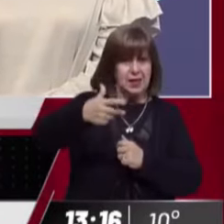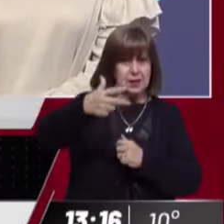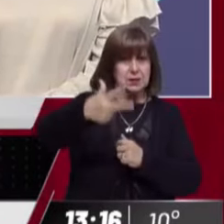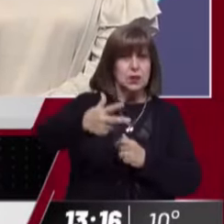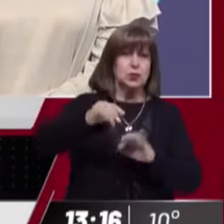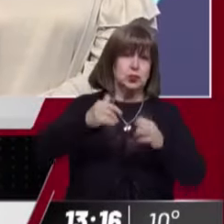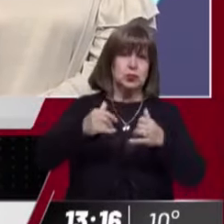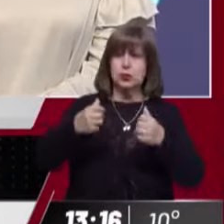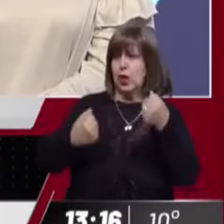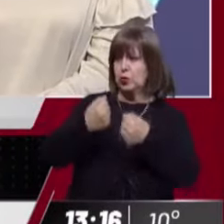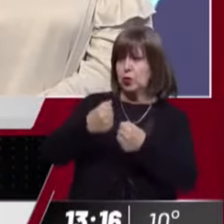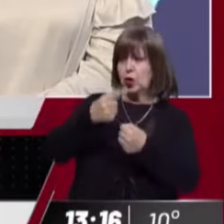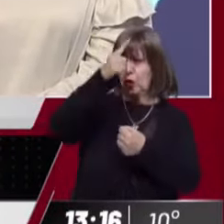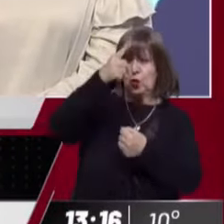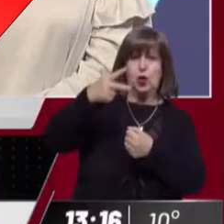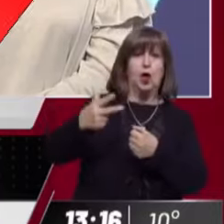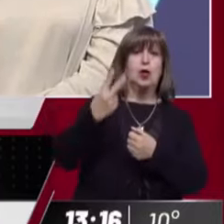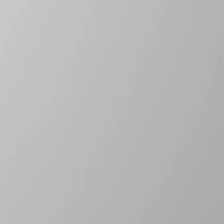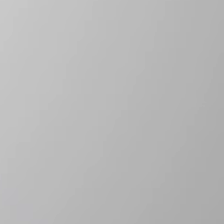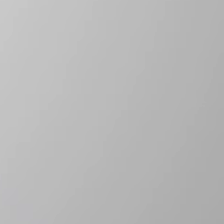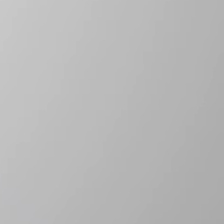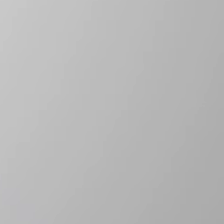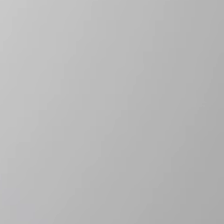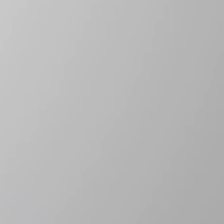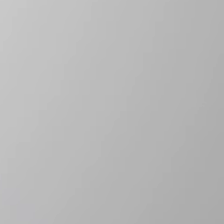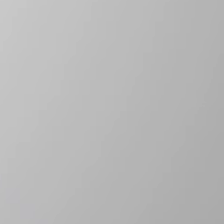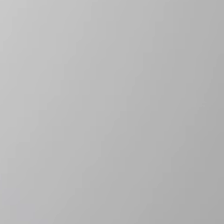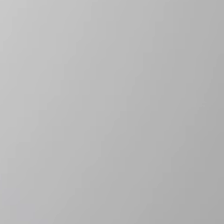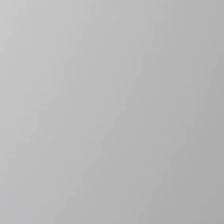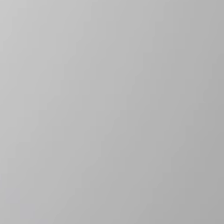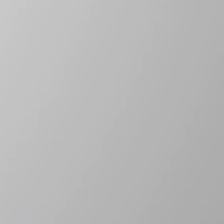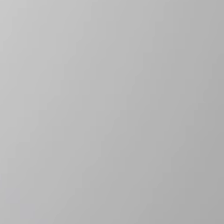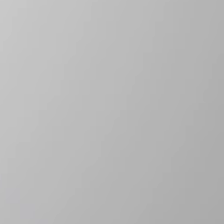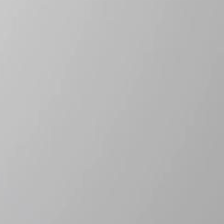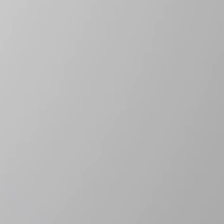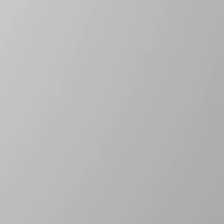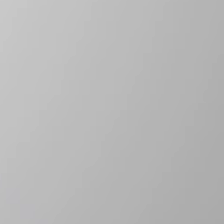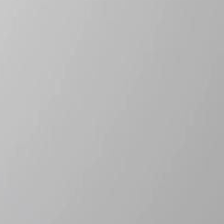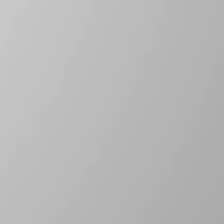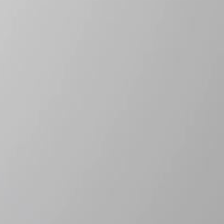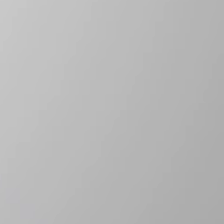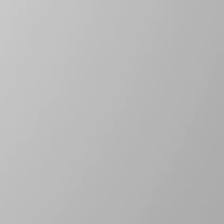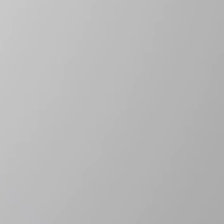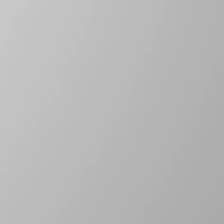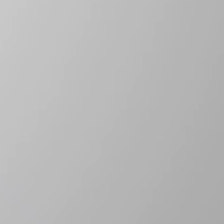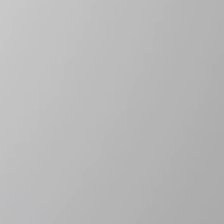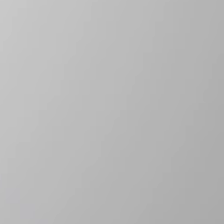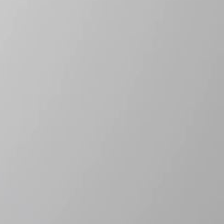Bien. Un móvil con dos efectivos policiales nada más en el momento custodiando esta camioneta. Muy bien.